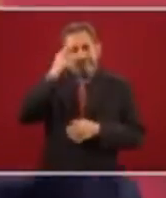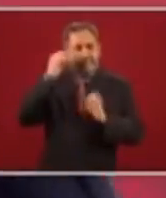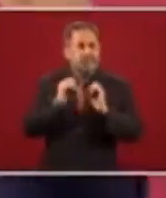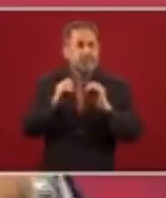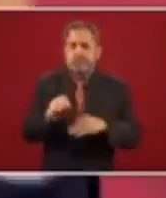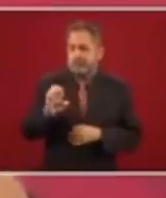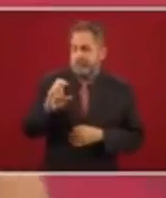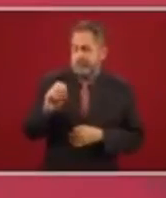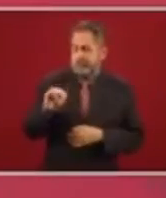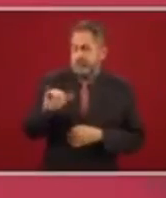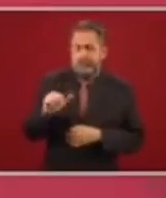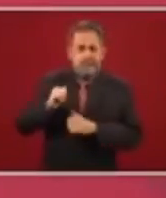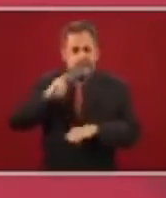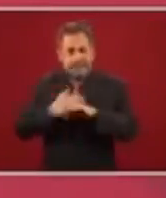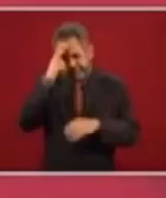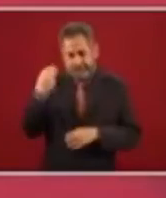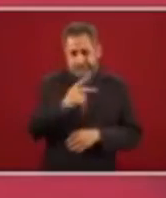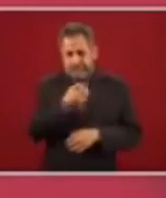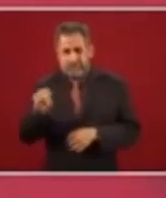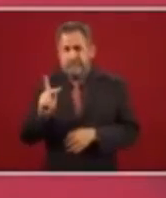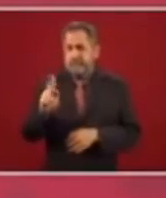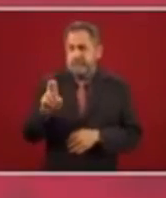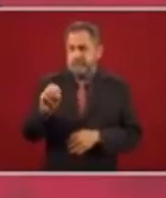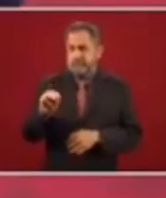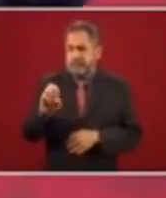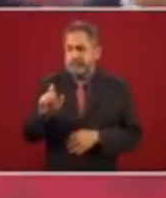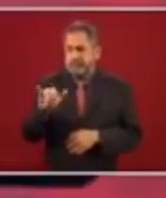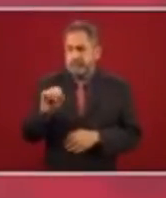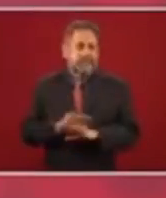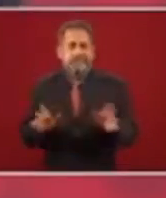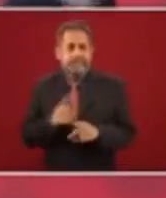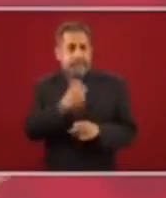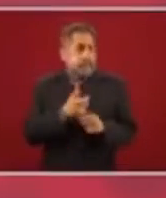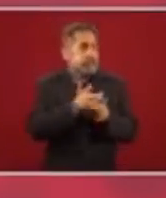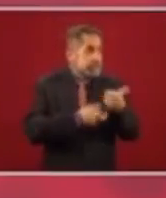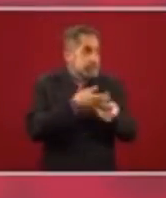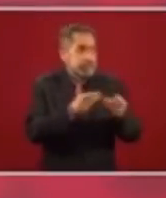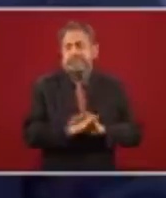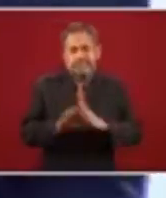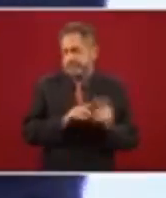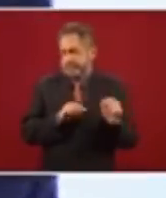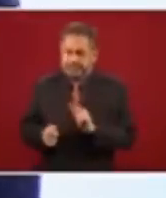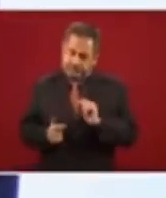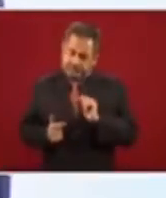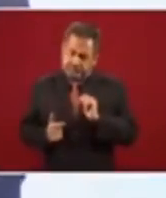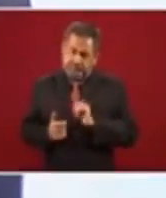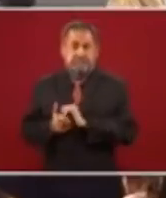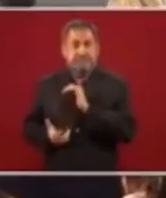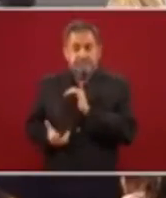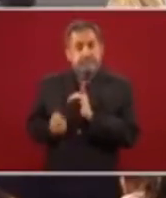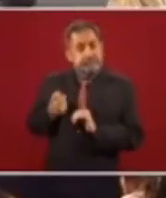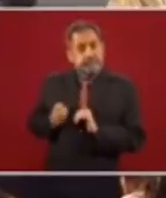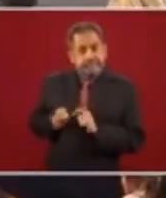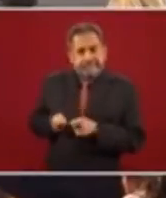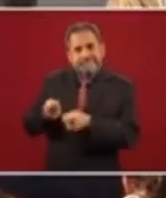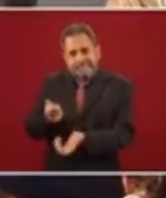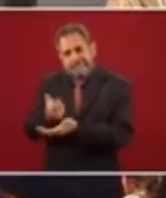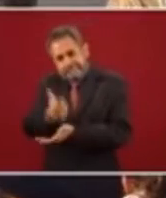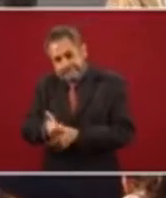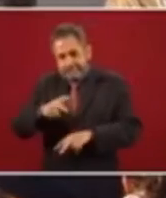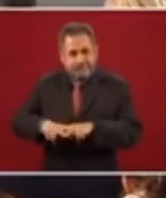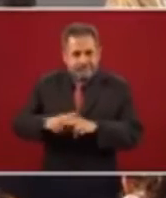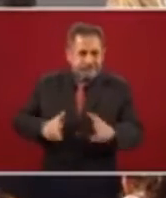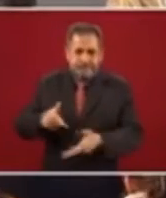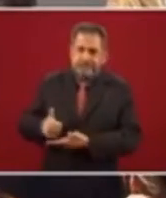El llamado ProMéxico. Entonces ya no hay esas oficinas, no hay esos gastos. Y en efecto, ese dinero es el que va